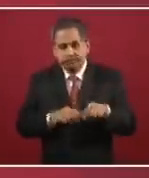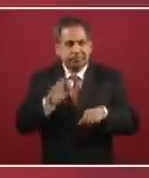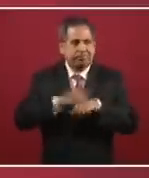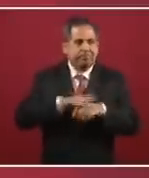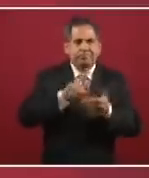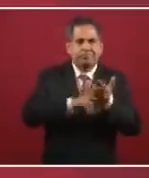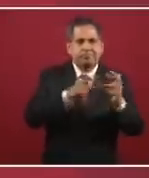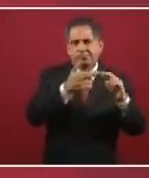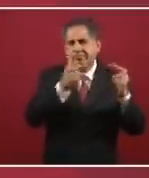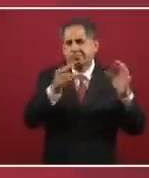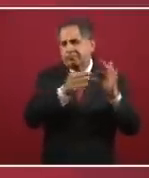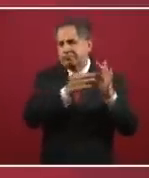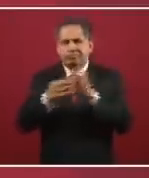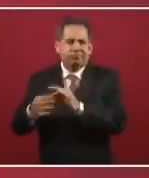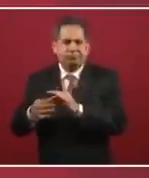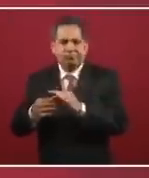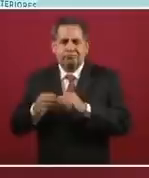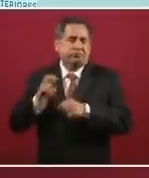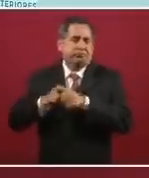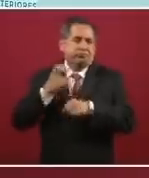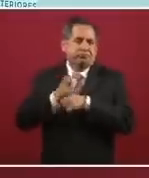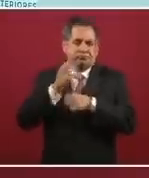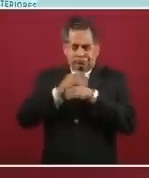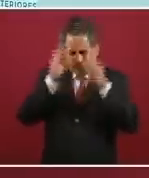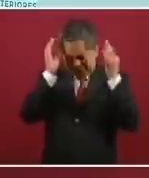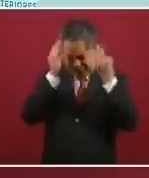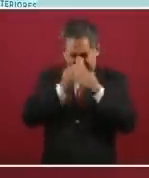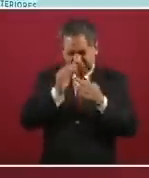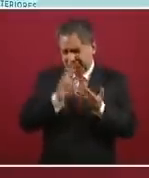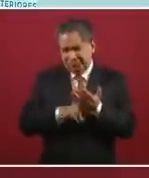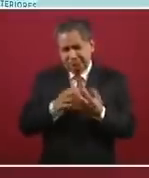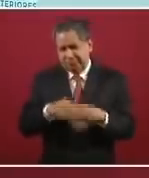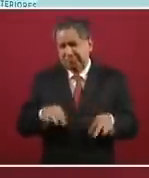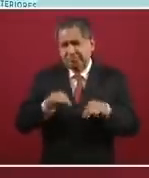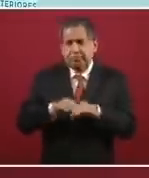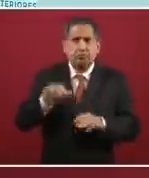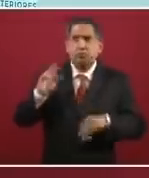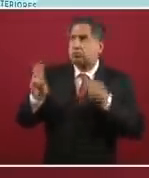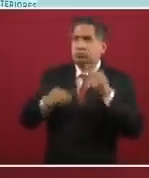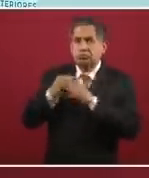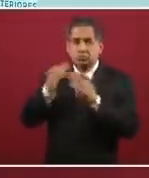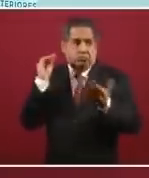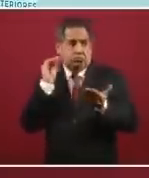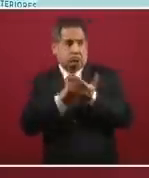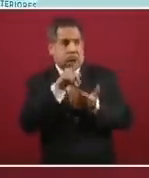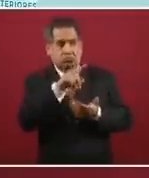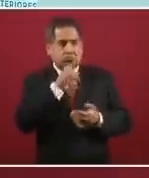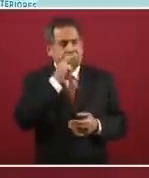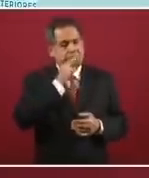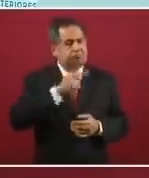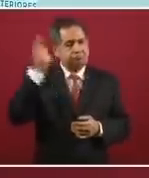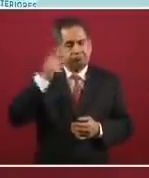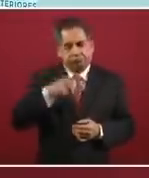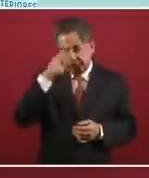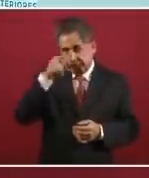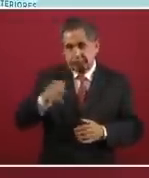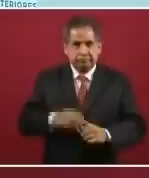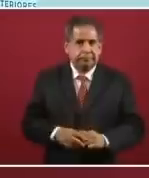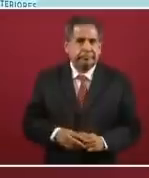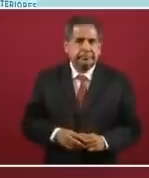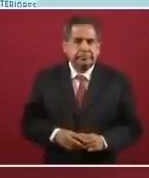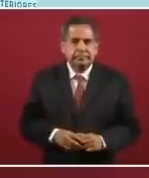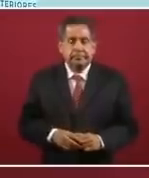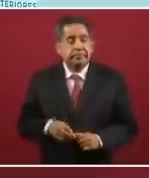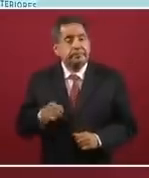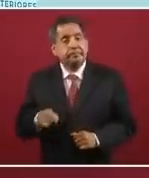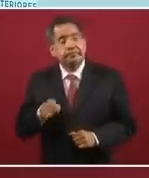valiosa de consulados en Estados Unidos, de todos los países del mundo. Y